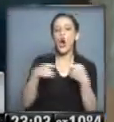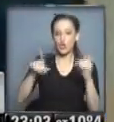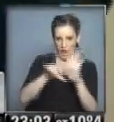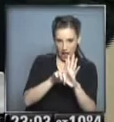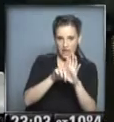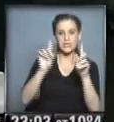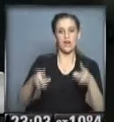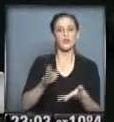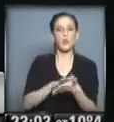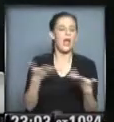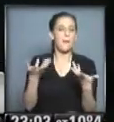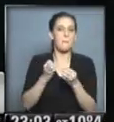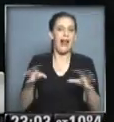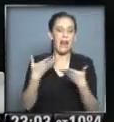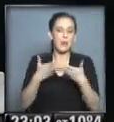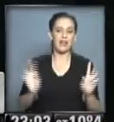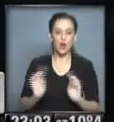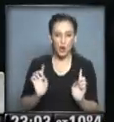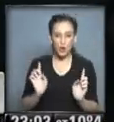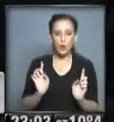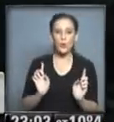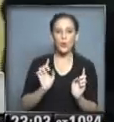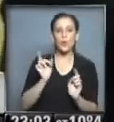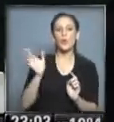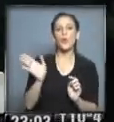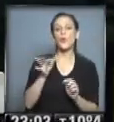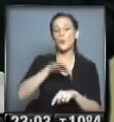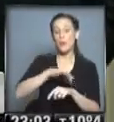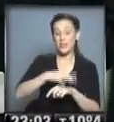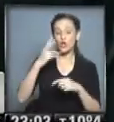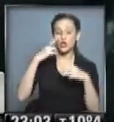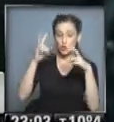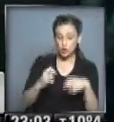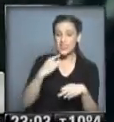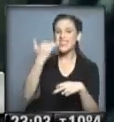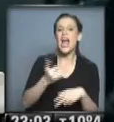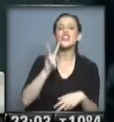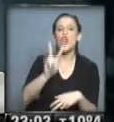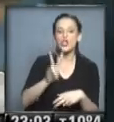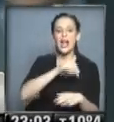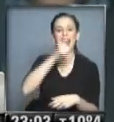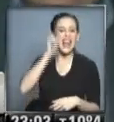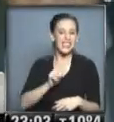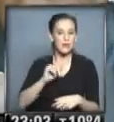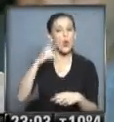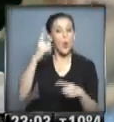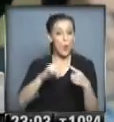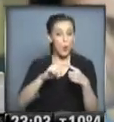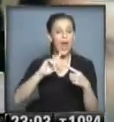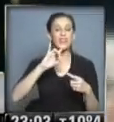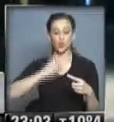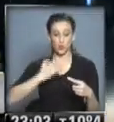ilegítima de la libertad los médicos que lo revisaron a pedido de la fiscal determinaron dos tipos de lesiones algunas que podrían haber sido